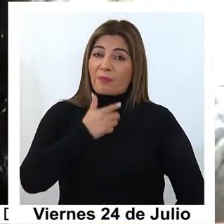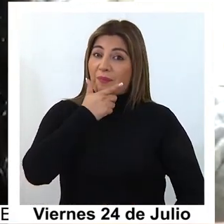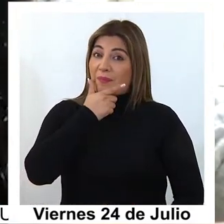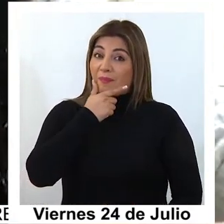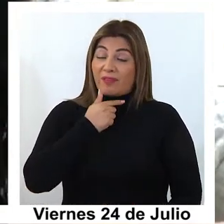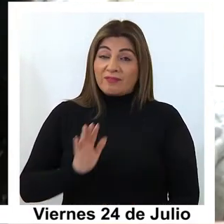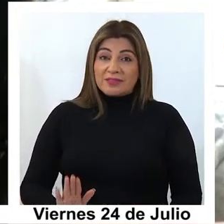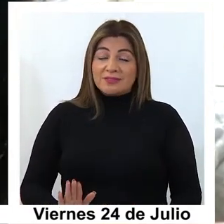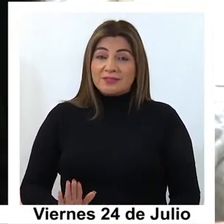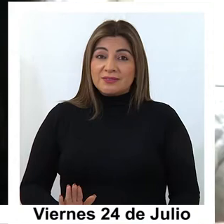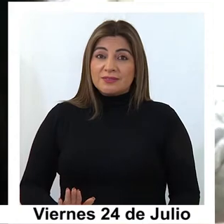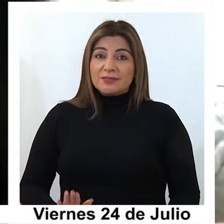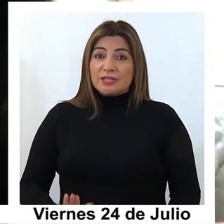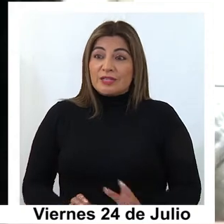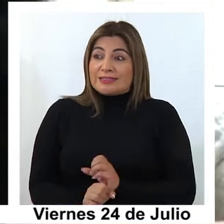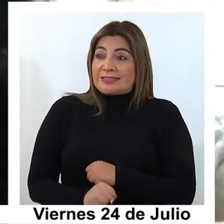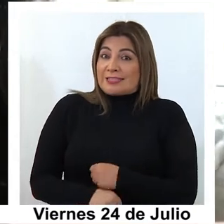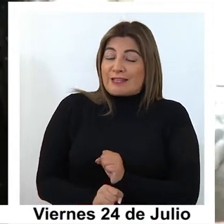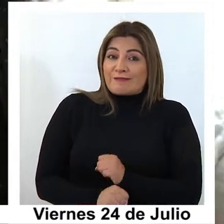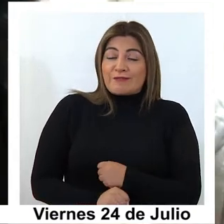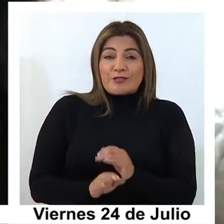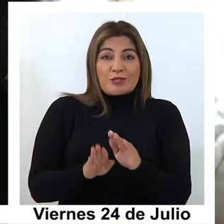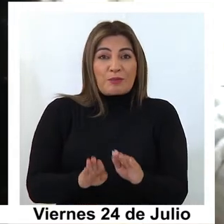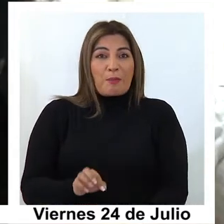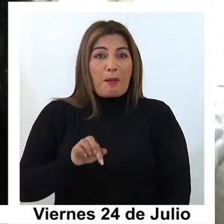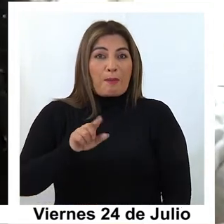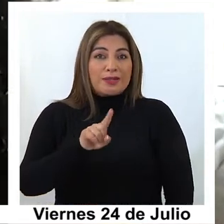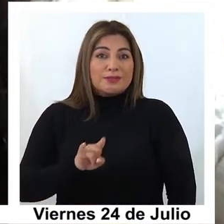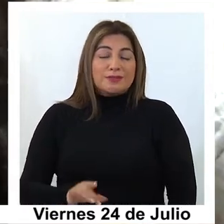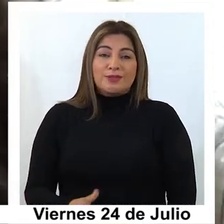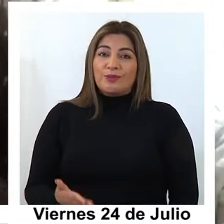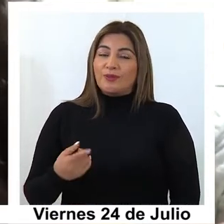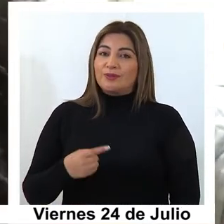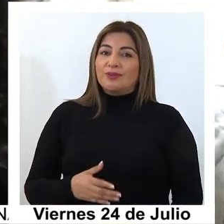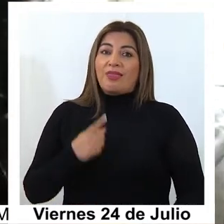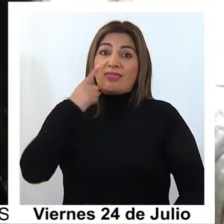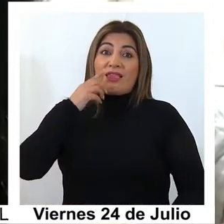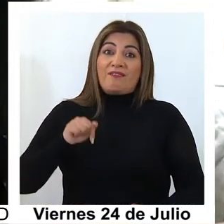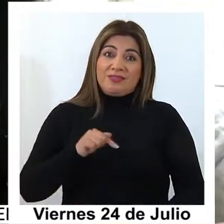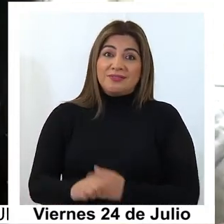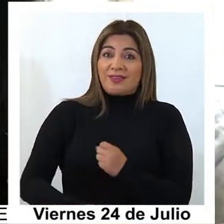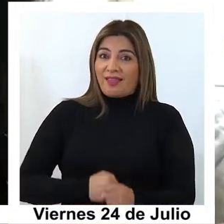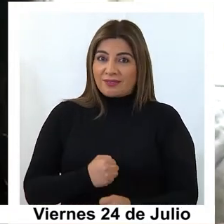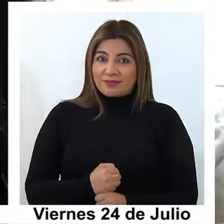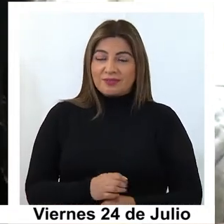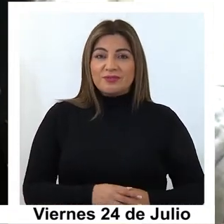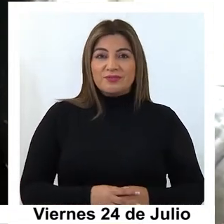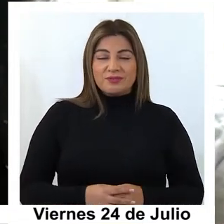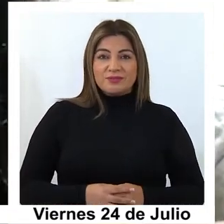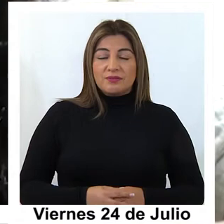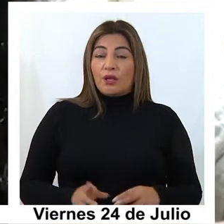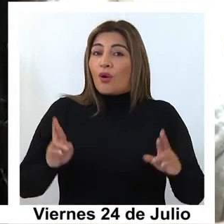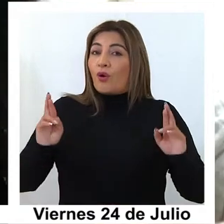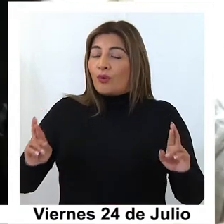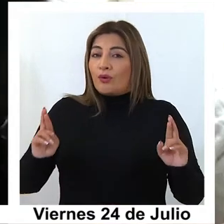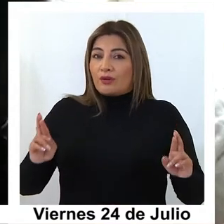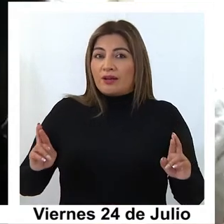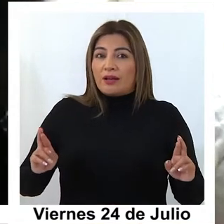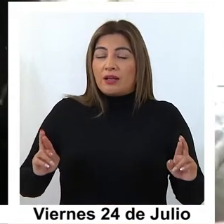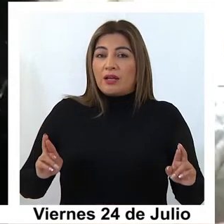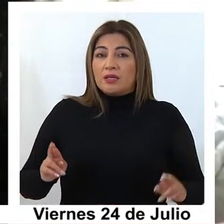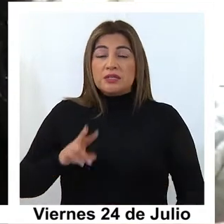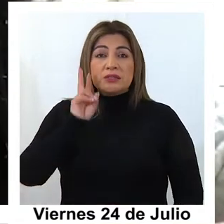y no tan estresante como pruebas anteriores o como tal vez la que vamos a tener ahora. Y espero que no tengamos